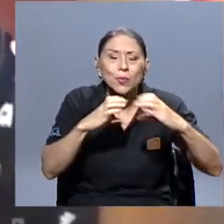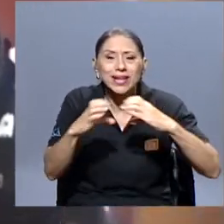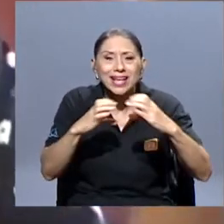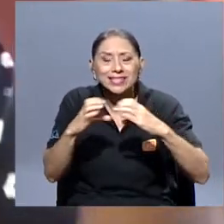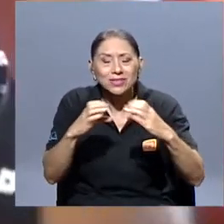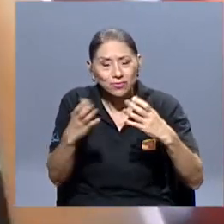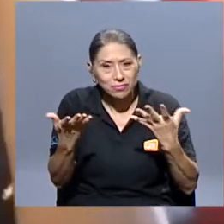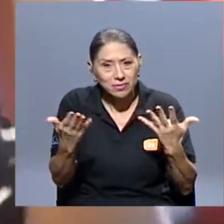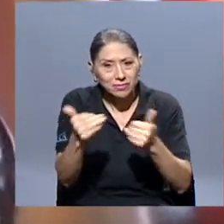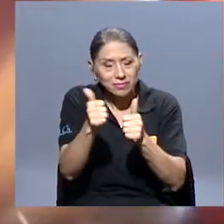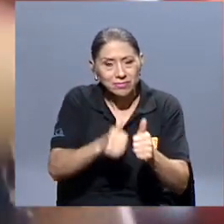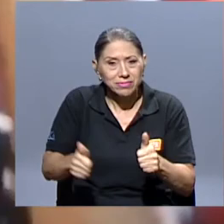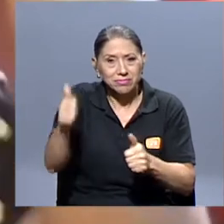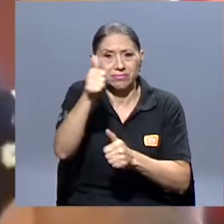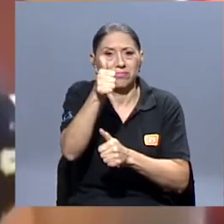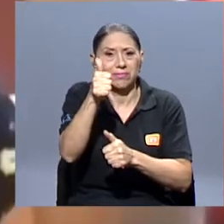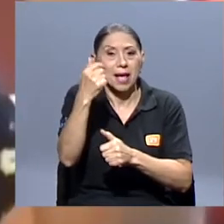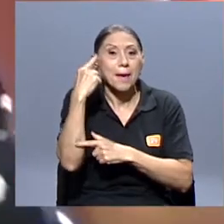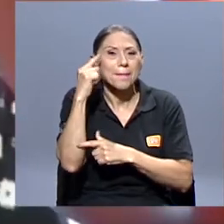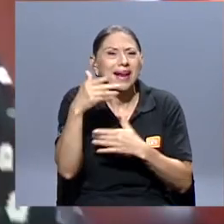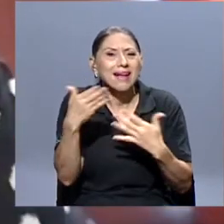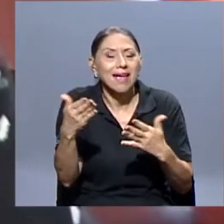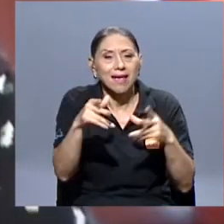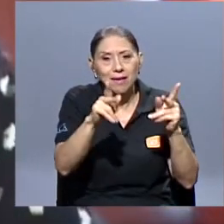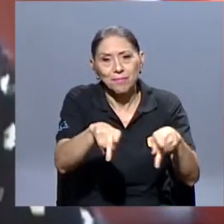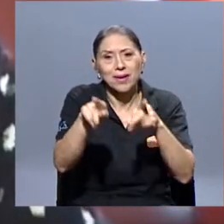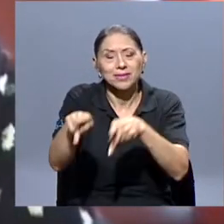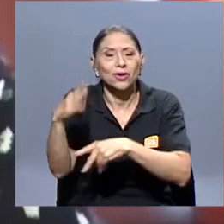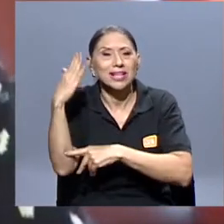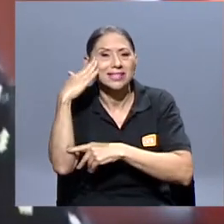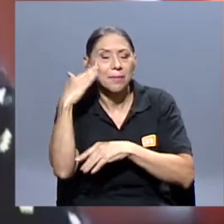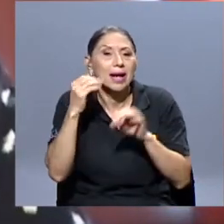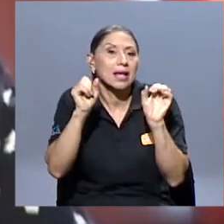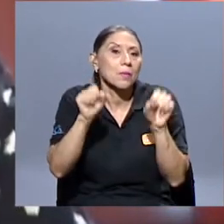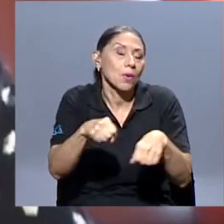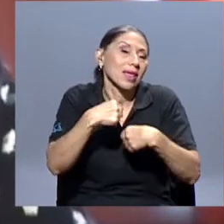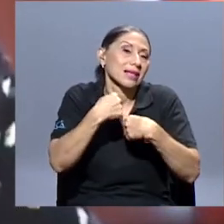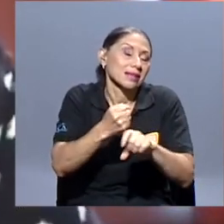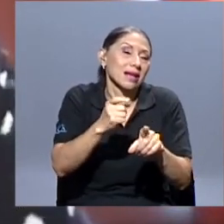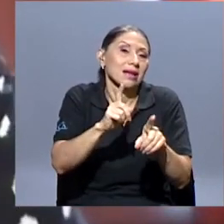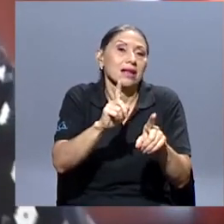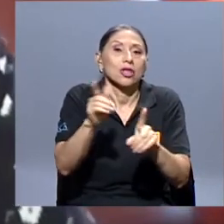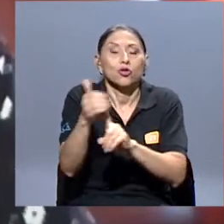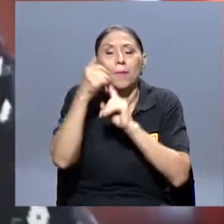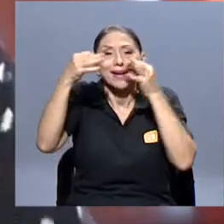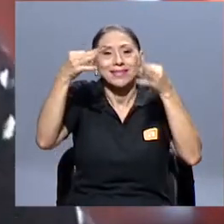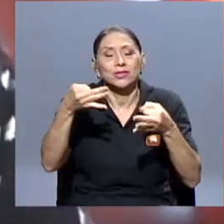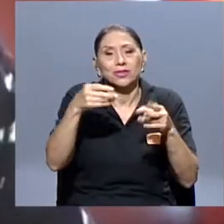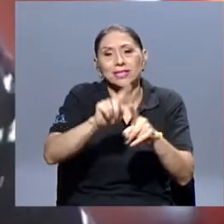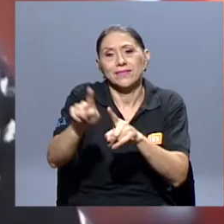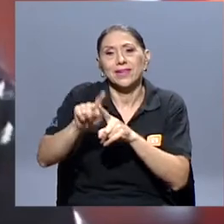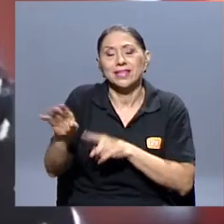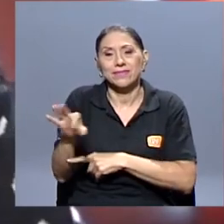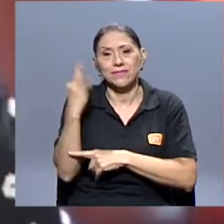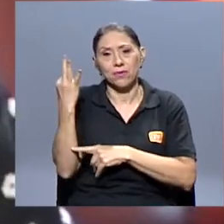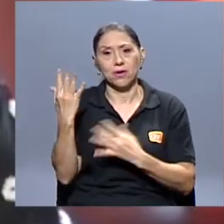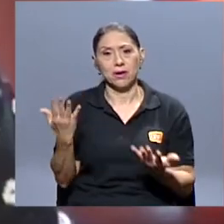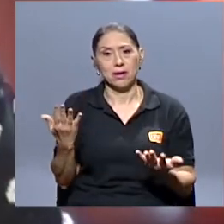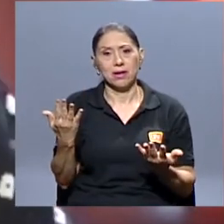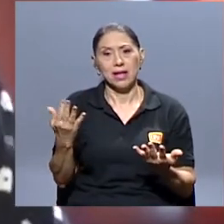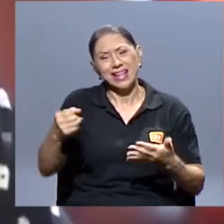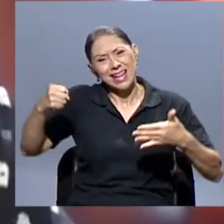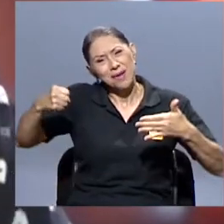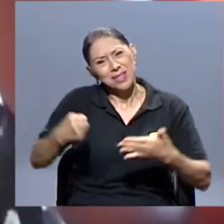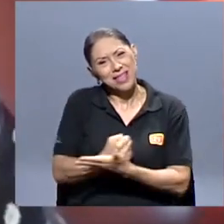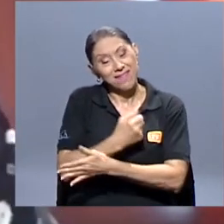nivel de liderazgo que permita que las personas sepan que pueden actuar de X, Y, Z manera. Y eso lamentablemente ha estado